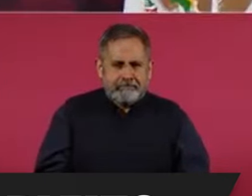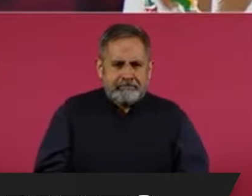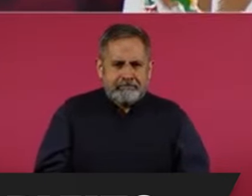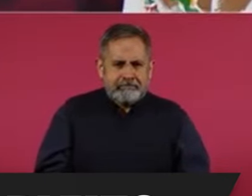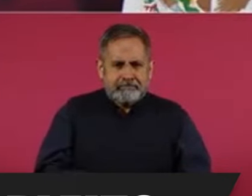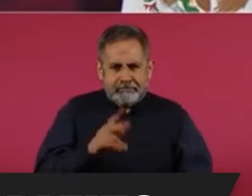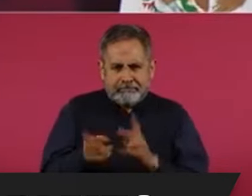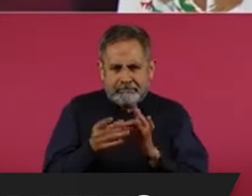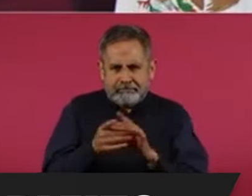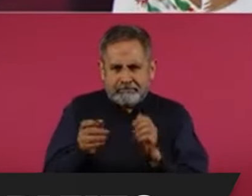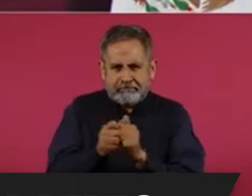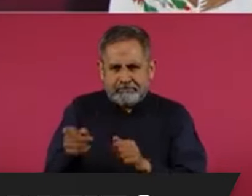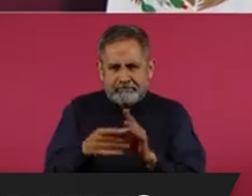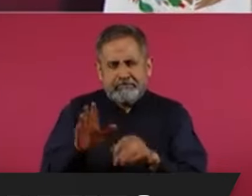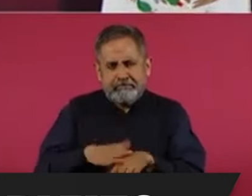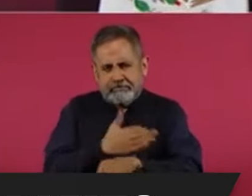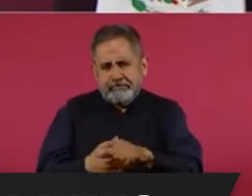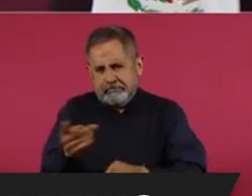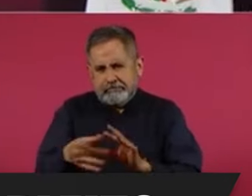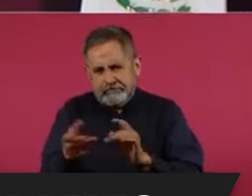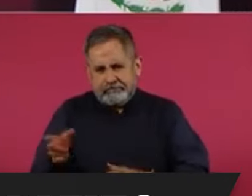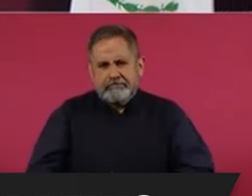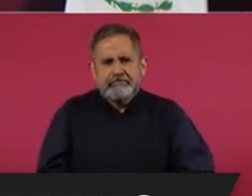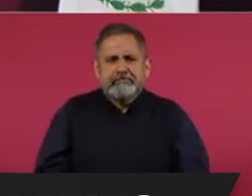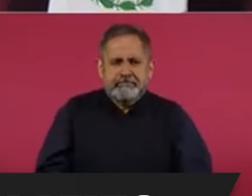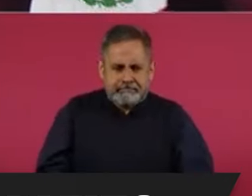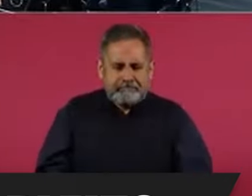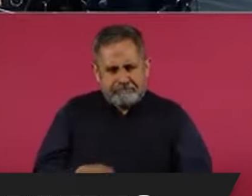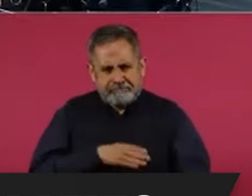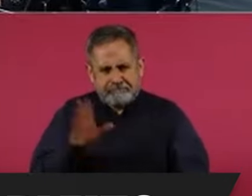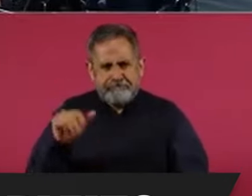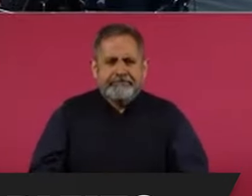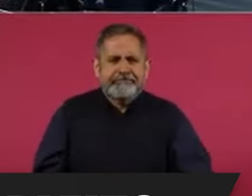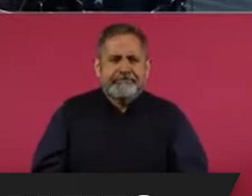se los explique más tarde. Si les parece. Bueno.